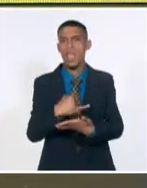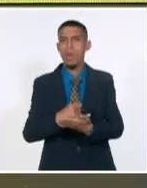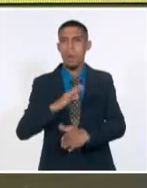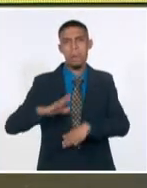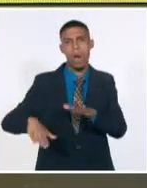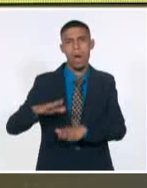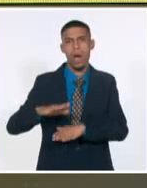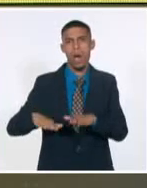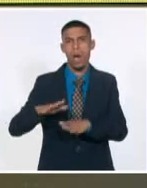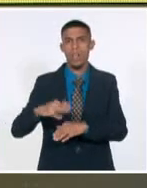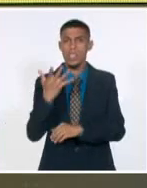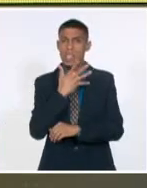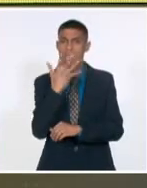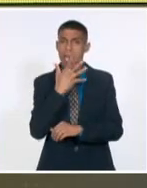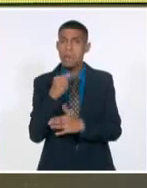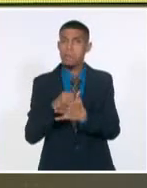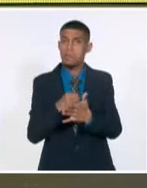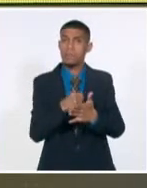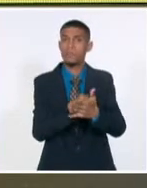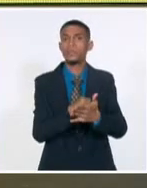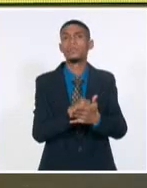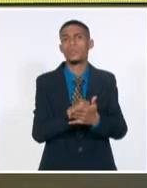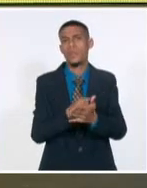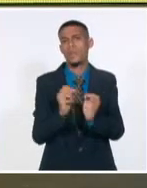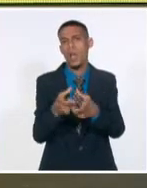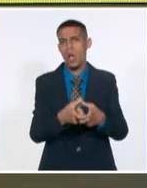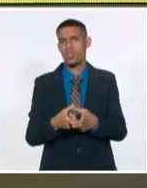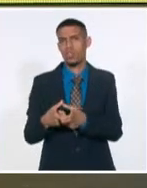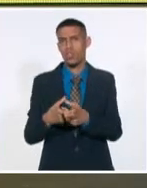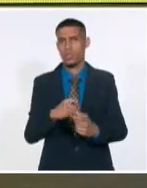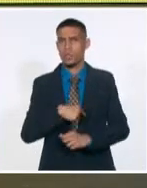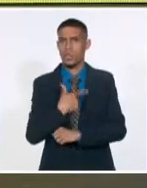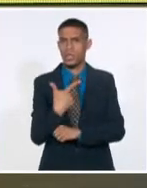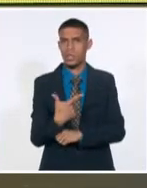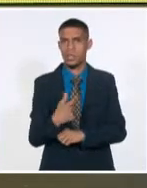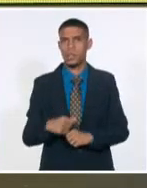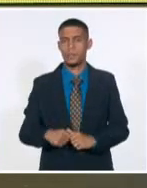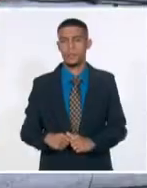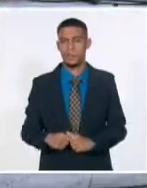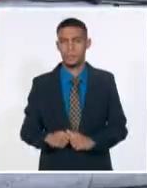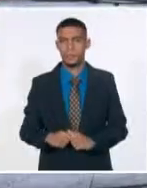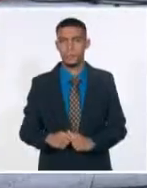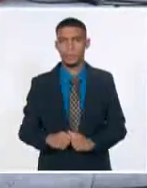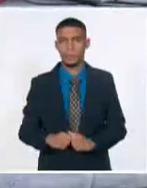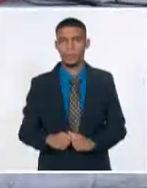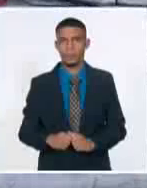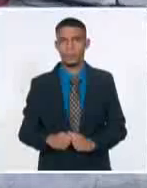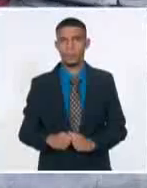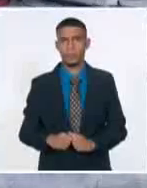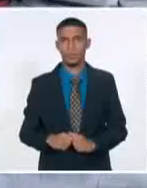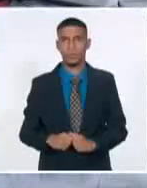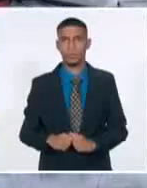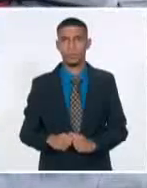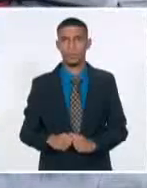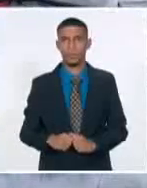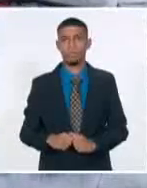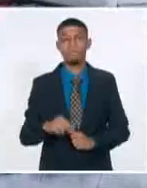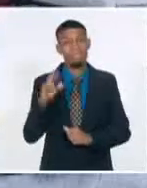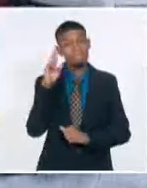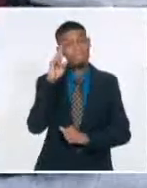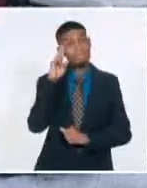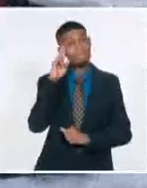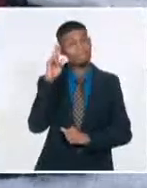que promueve la UNIAC en defensa de lo más autóctono de nuestras raíces musicales. Un homenaje al